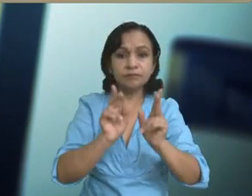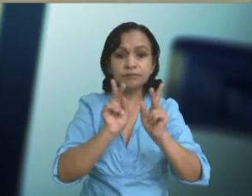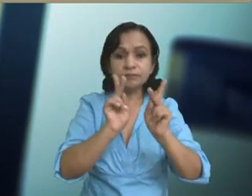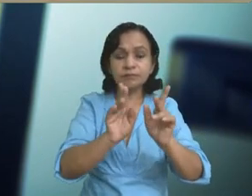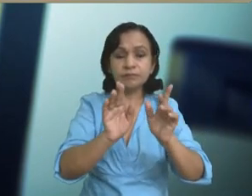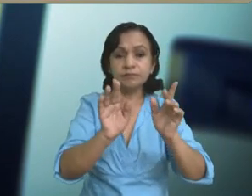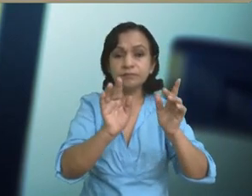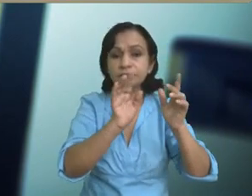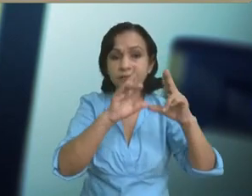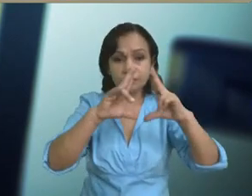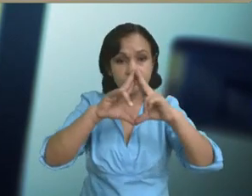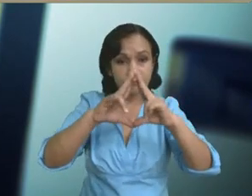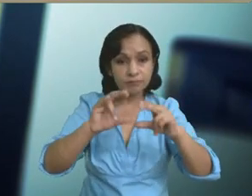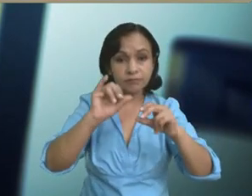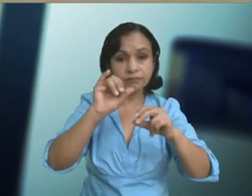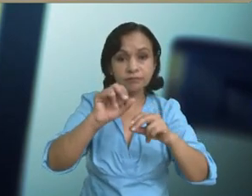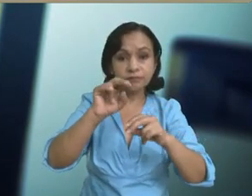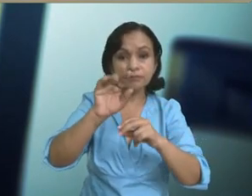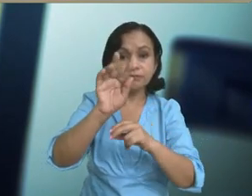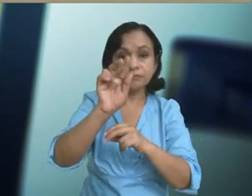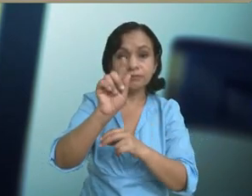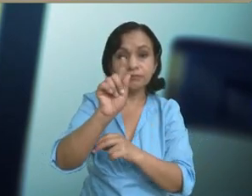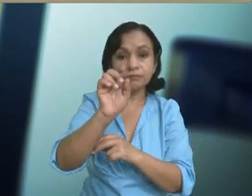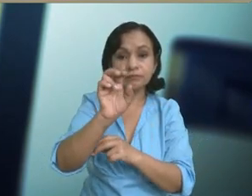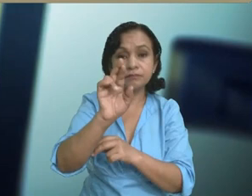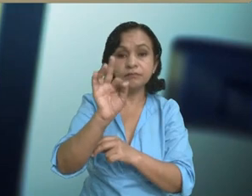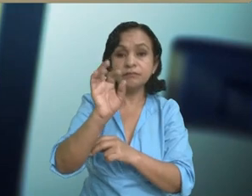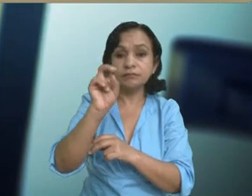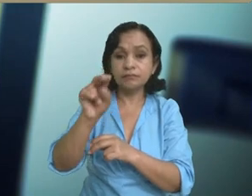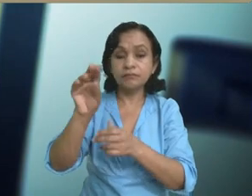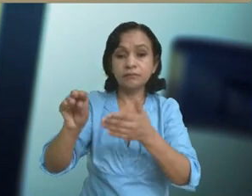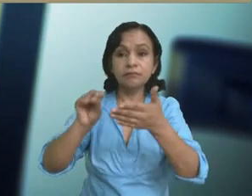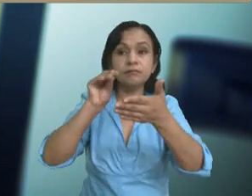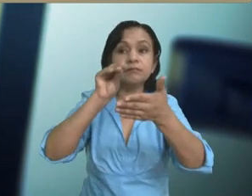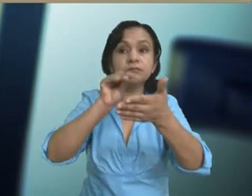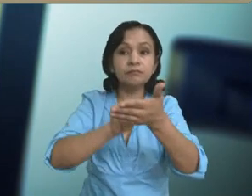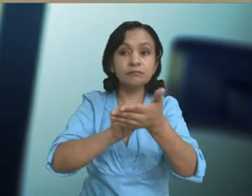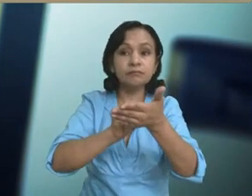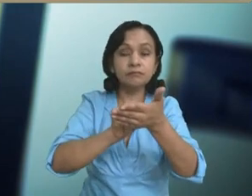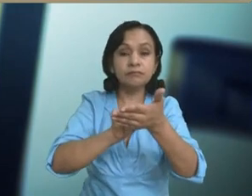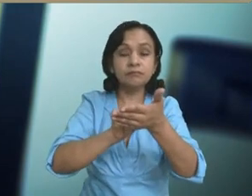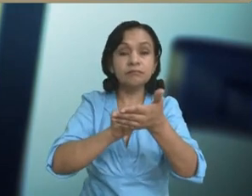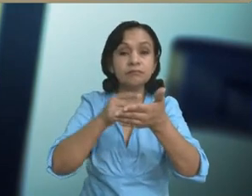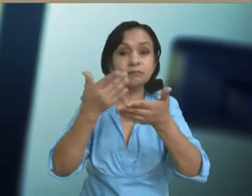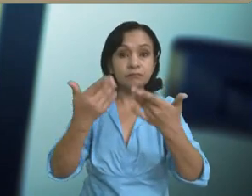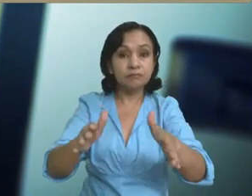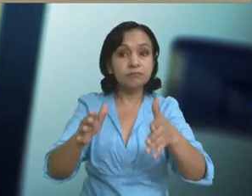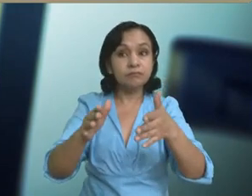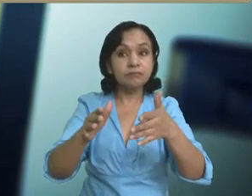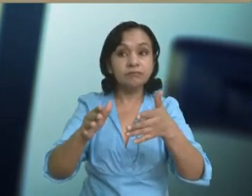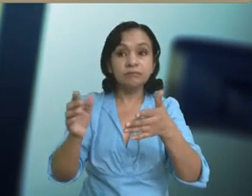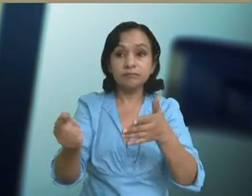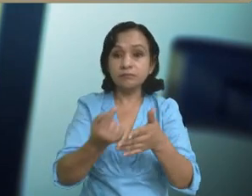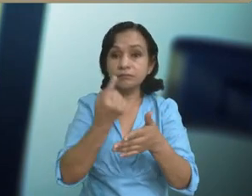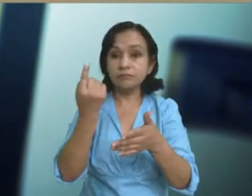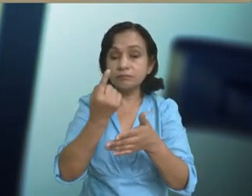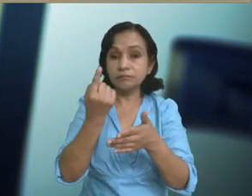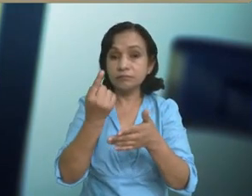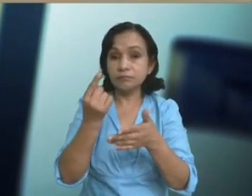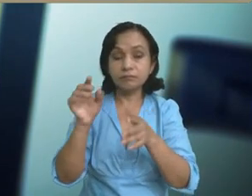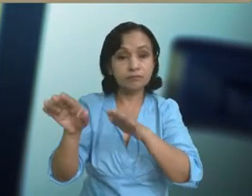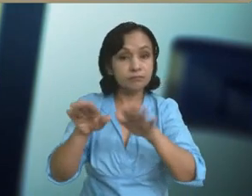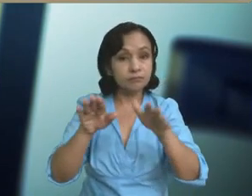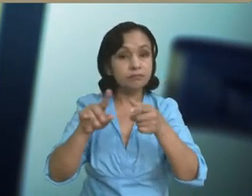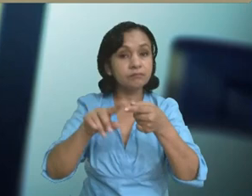Nicaragua. El interferón alfa 2B se viene a incorporar como un medicamento más, es importante que se conozca, o sea, no es el único medicamento que se